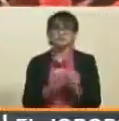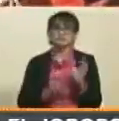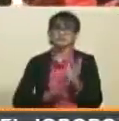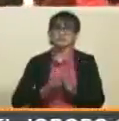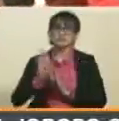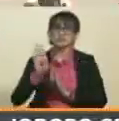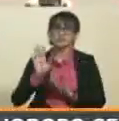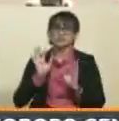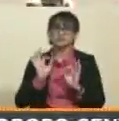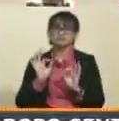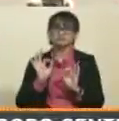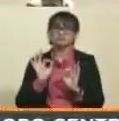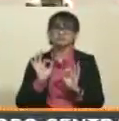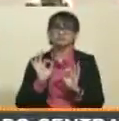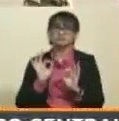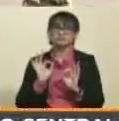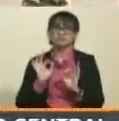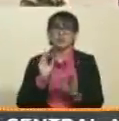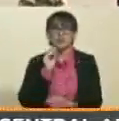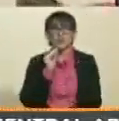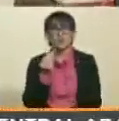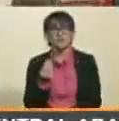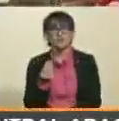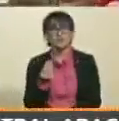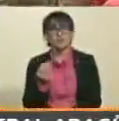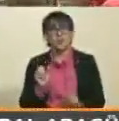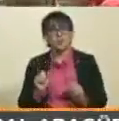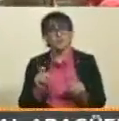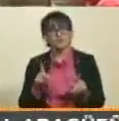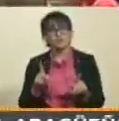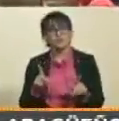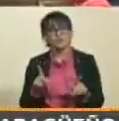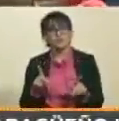prosperidad concreta para la juventud, oportunidad,